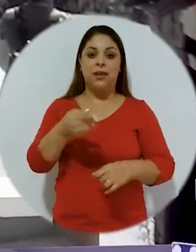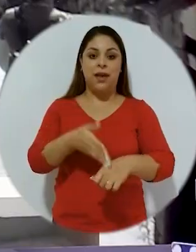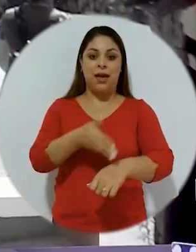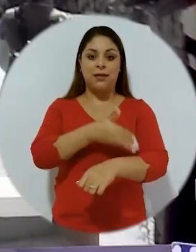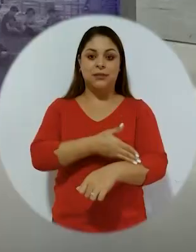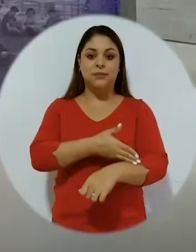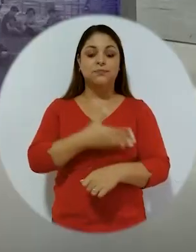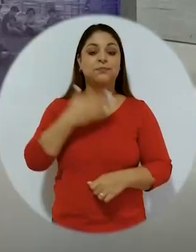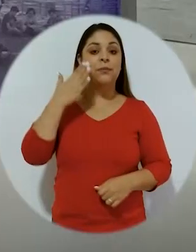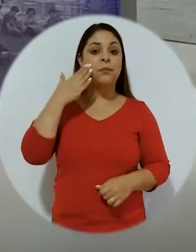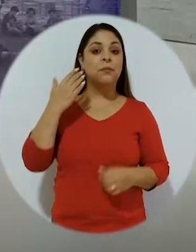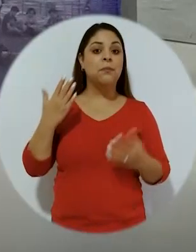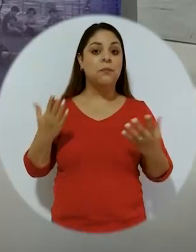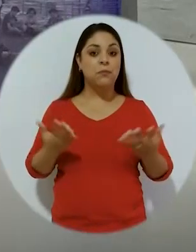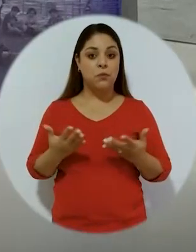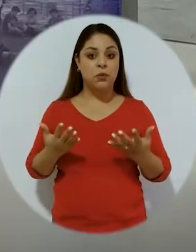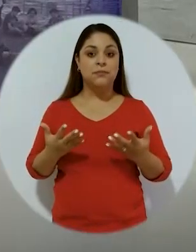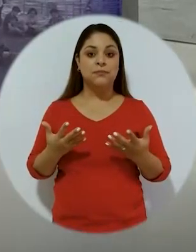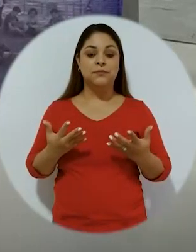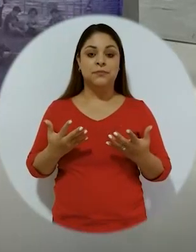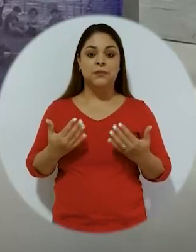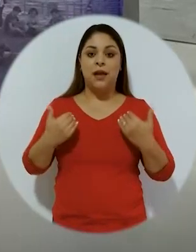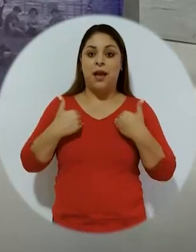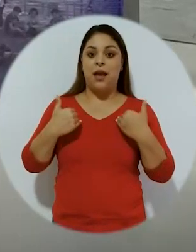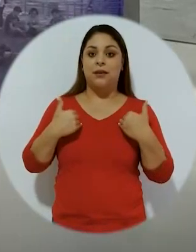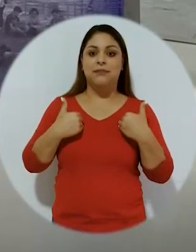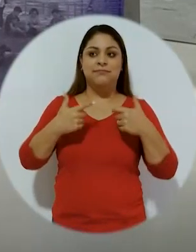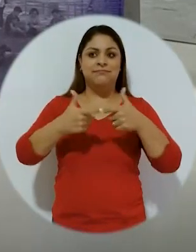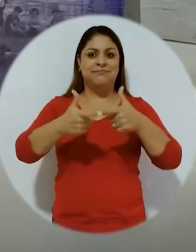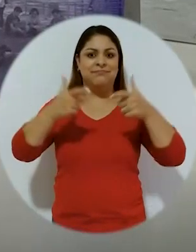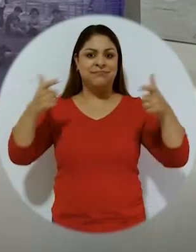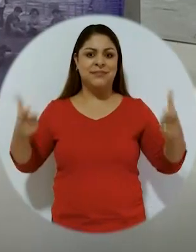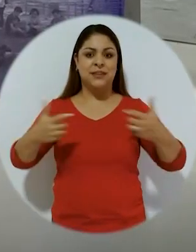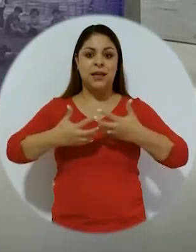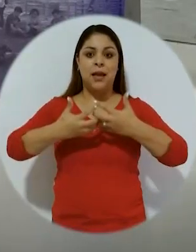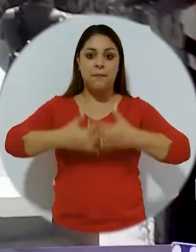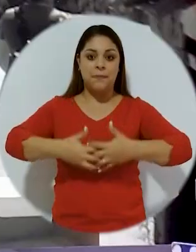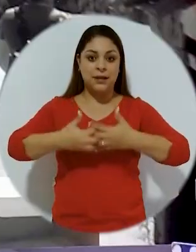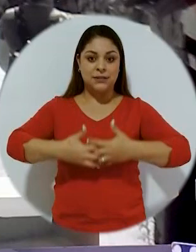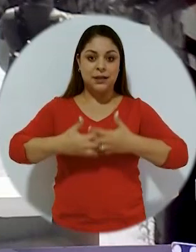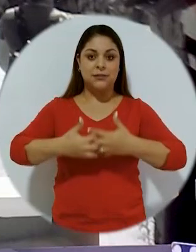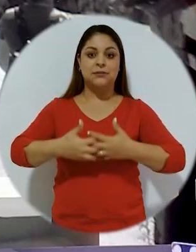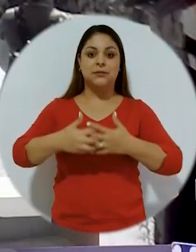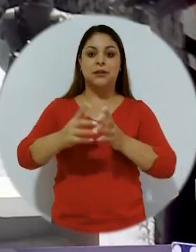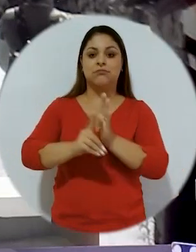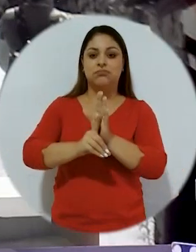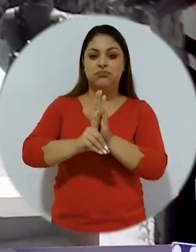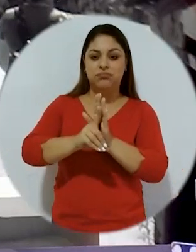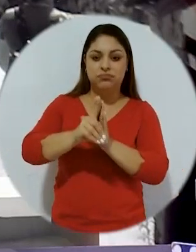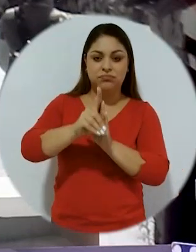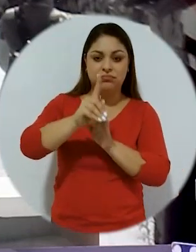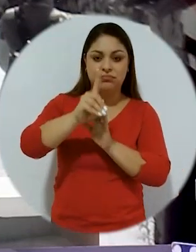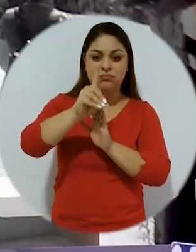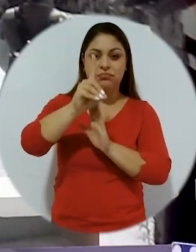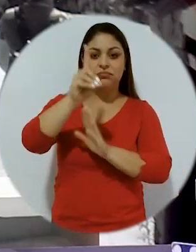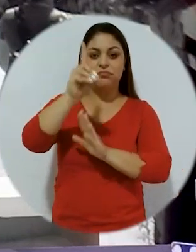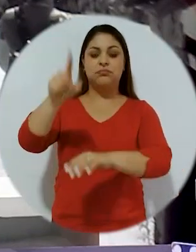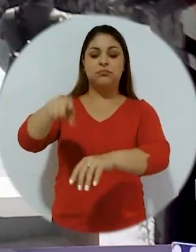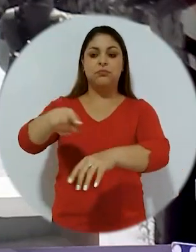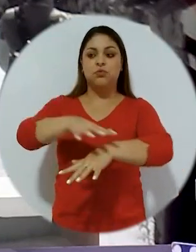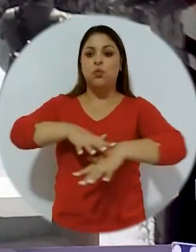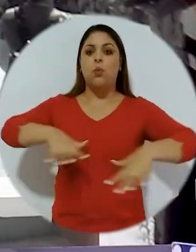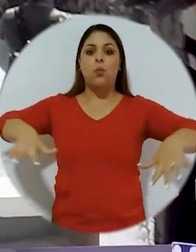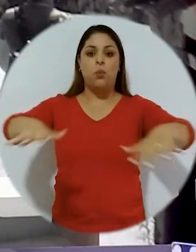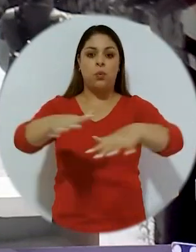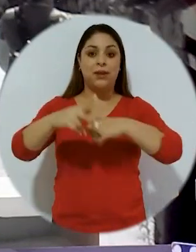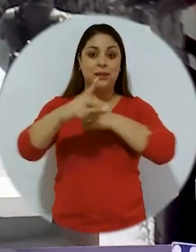Porque si bien pues tenemos grandes empresas que se desarrollan a lo largo y ancho del país, algunas de ellas